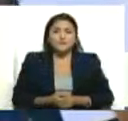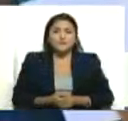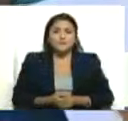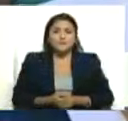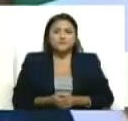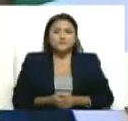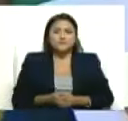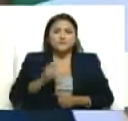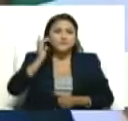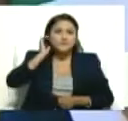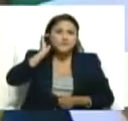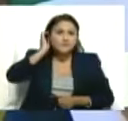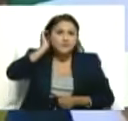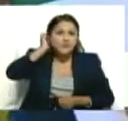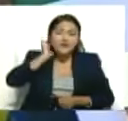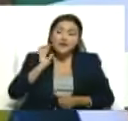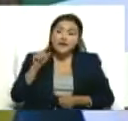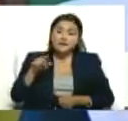Es el único valedero.